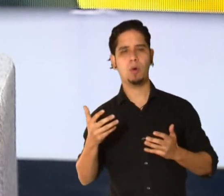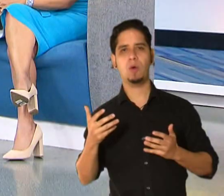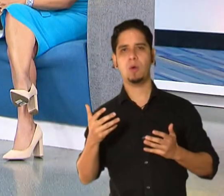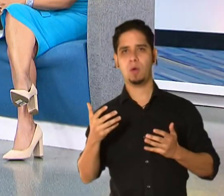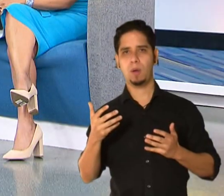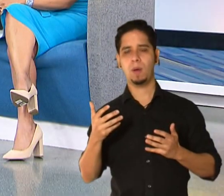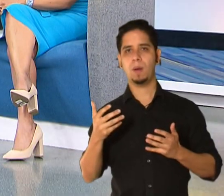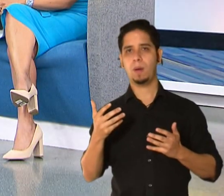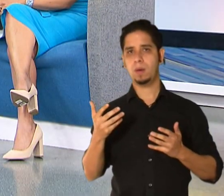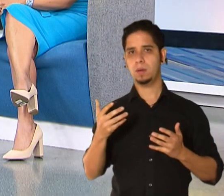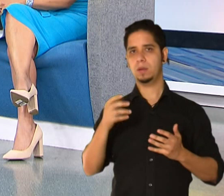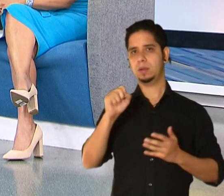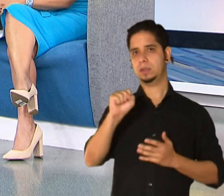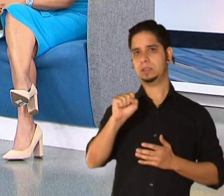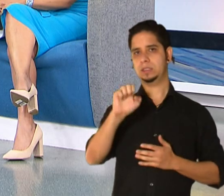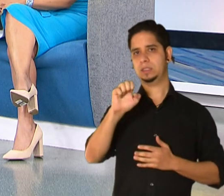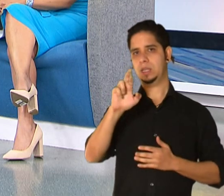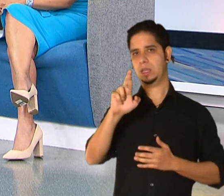seropositividad,